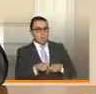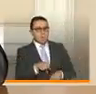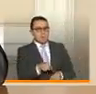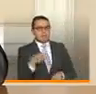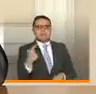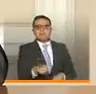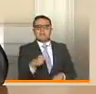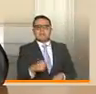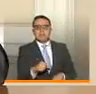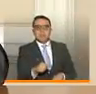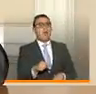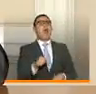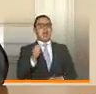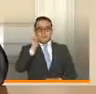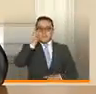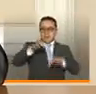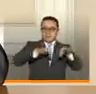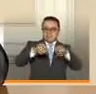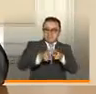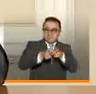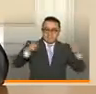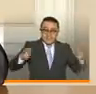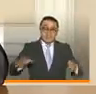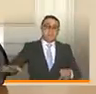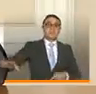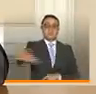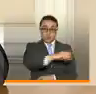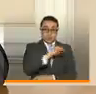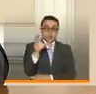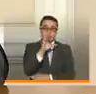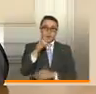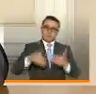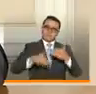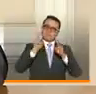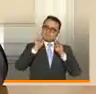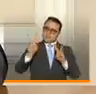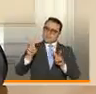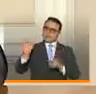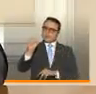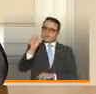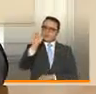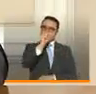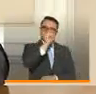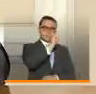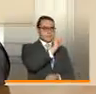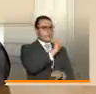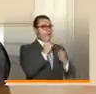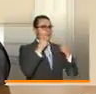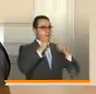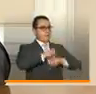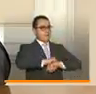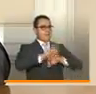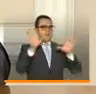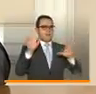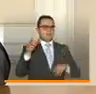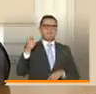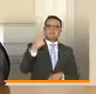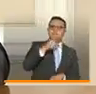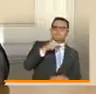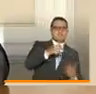estas actividades para poder claramente que los colombianos empecemos a identificarnos, a identificar cuáles son